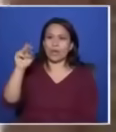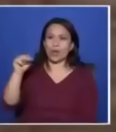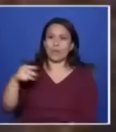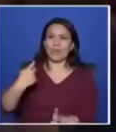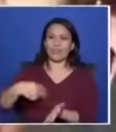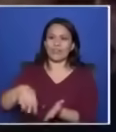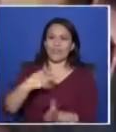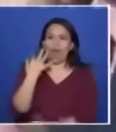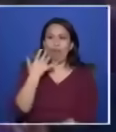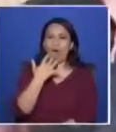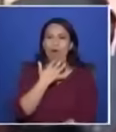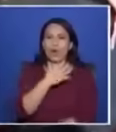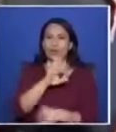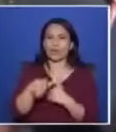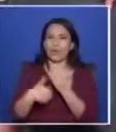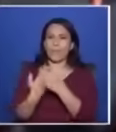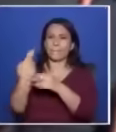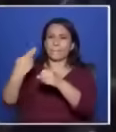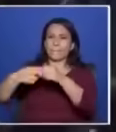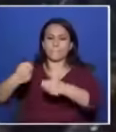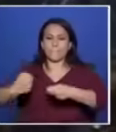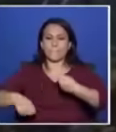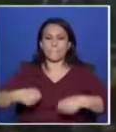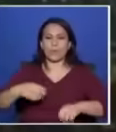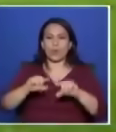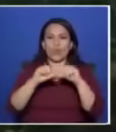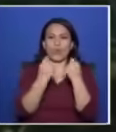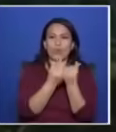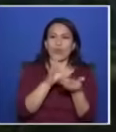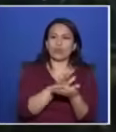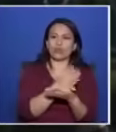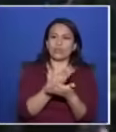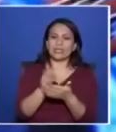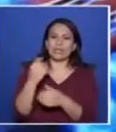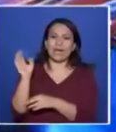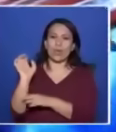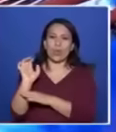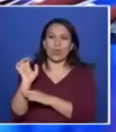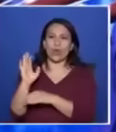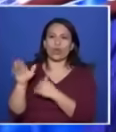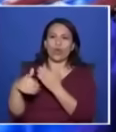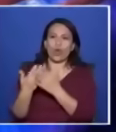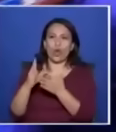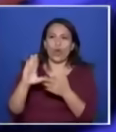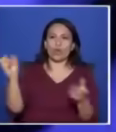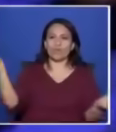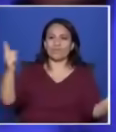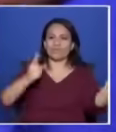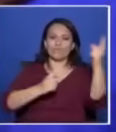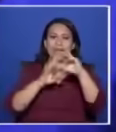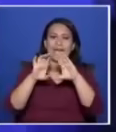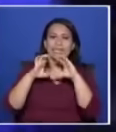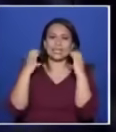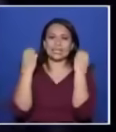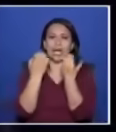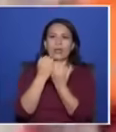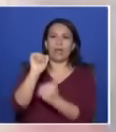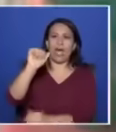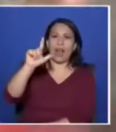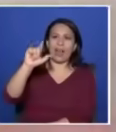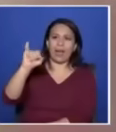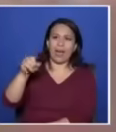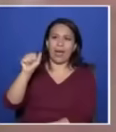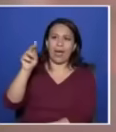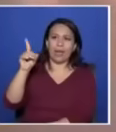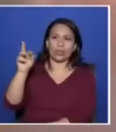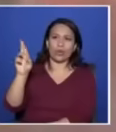de colores. Aquí participarán bandas colegiales y artistas nacionales y locales en el Estadio Alejandro Serrano Aguilar. A las